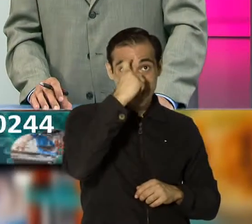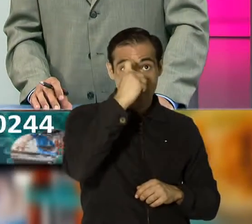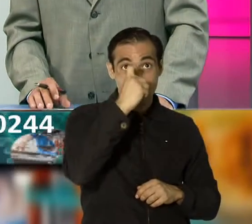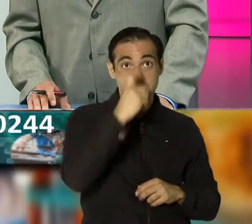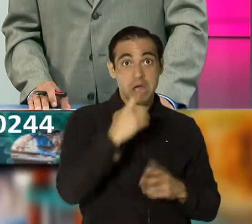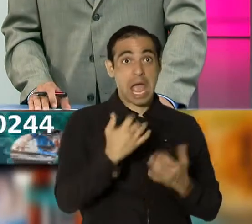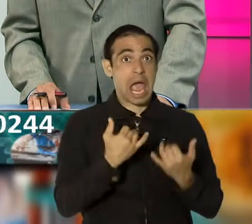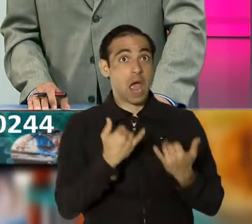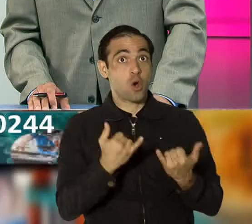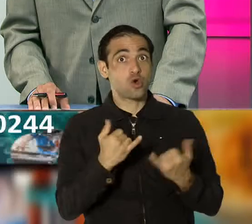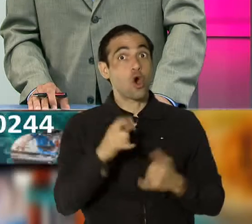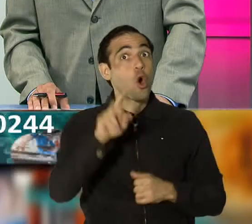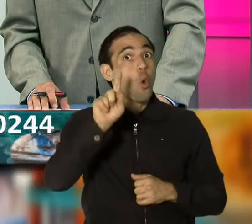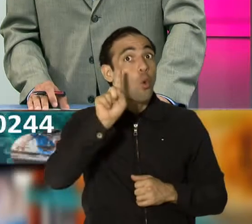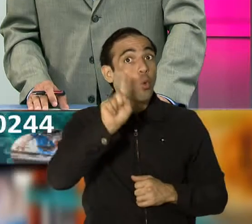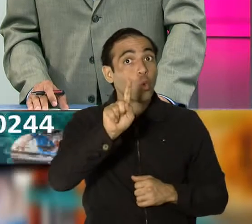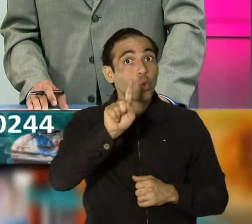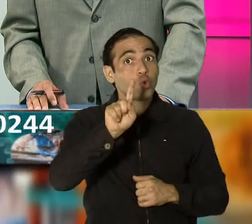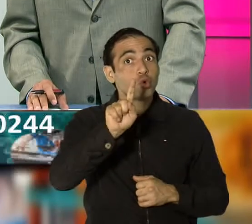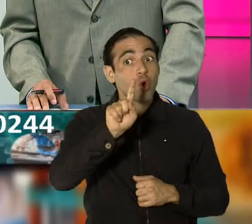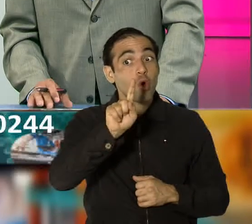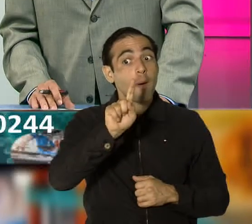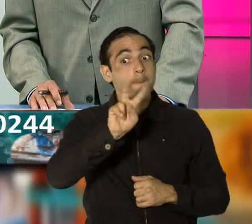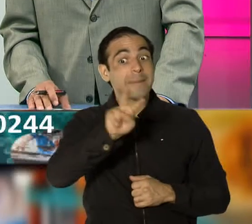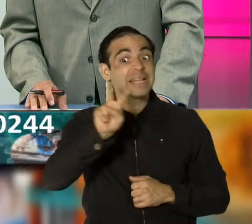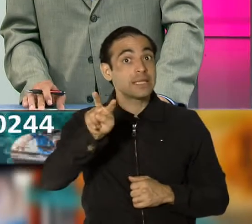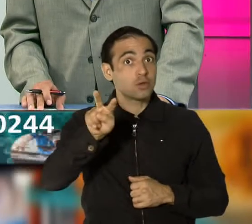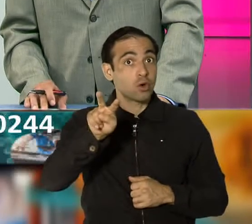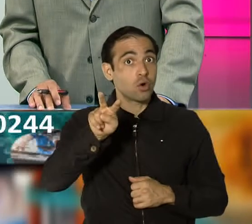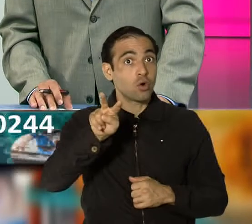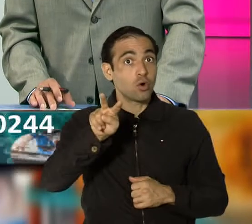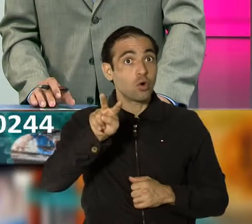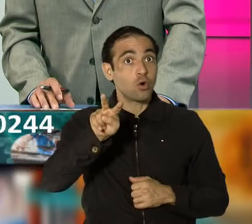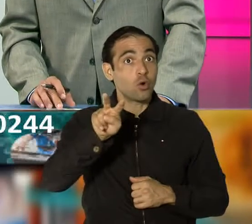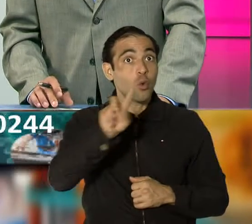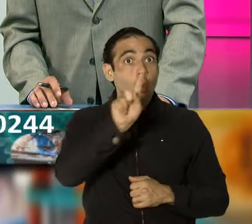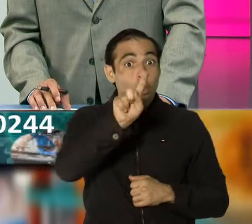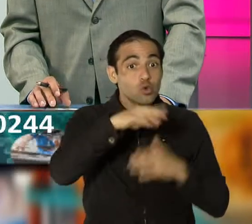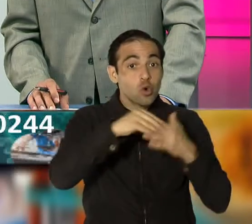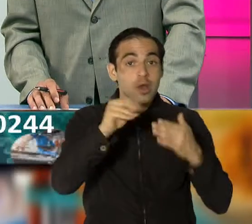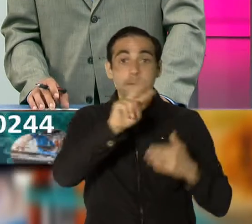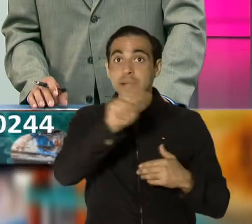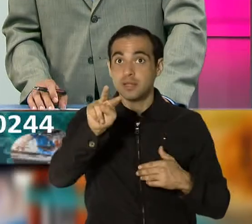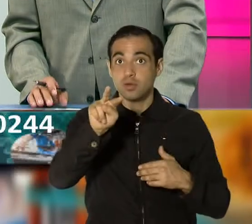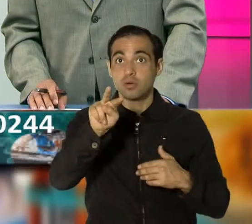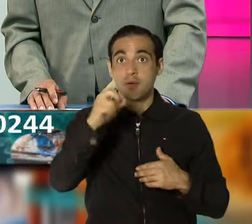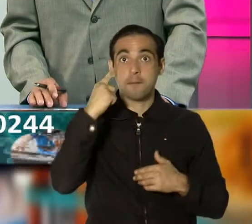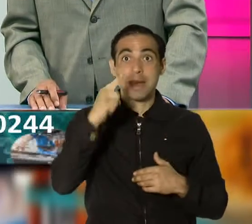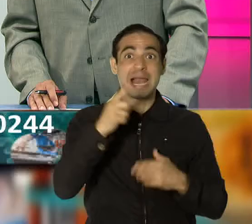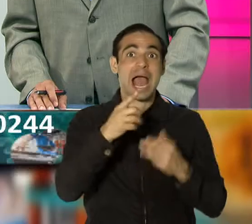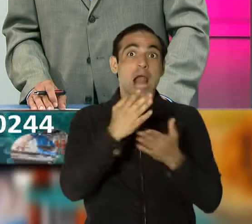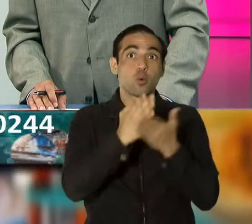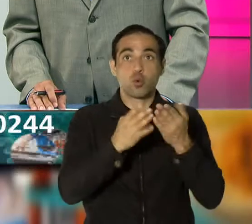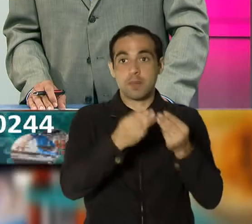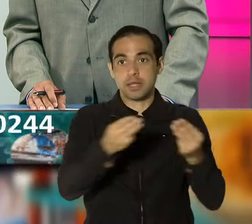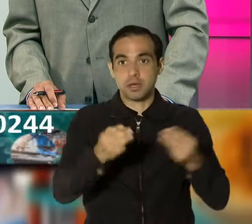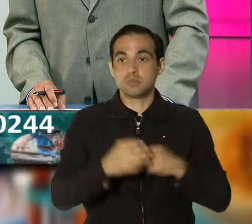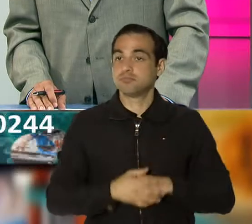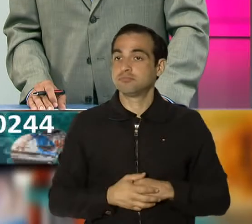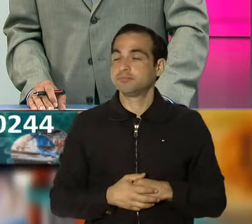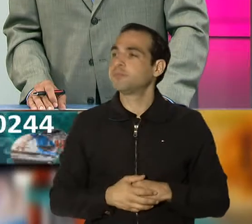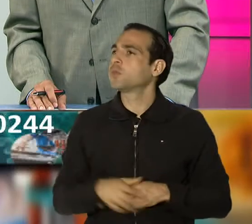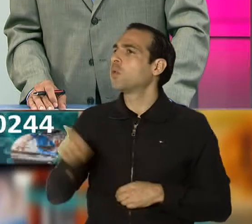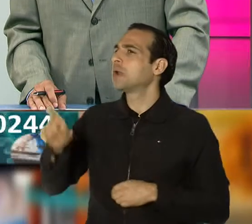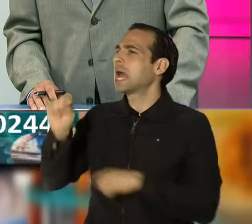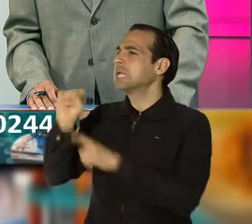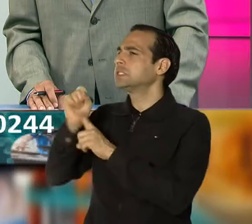ahora tienes que pagar 1.22 como contratista, como constructor. Una de las dudas principales que nos hacen llegar es la situación en donde una persona adquiere